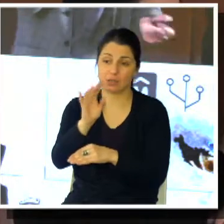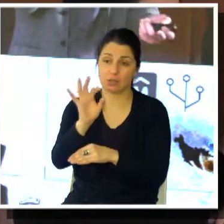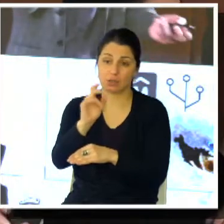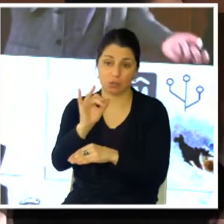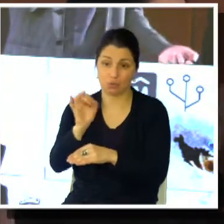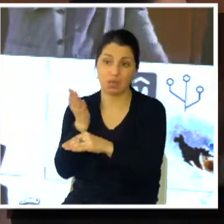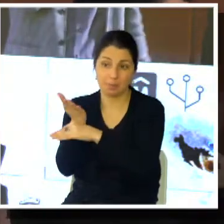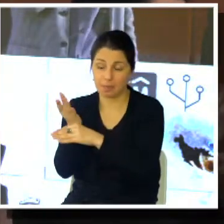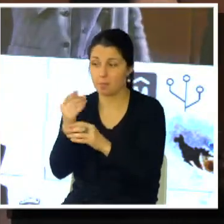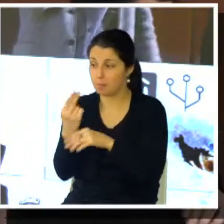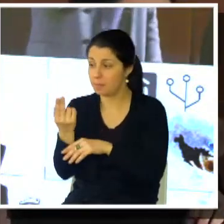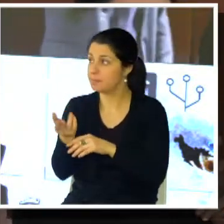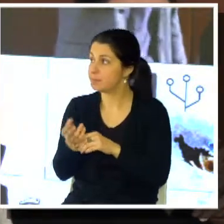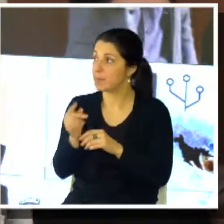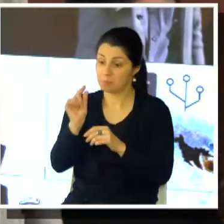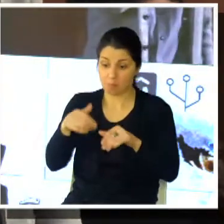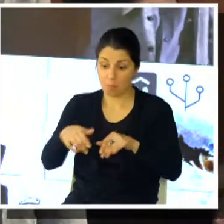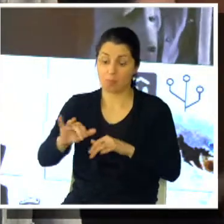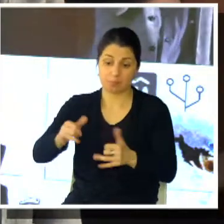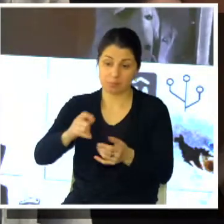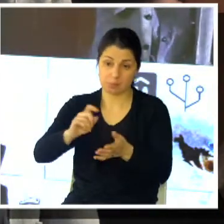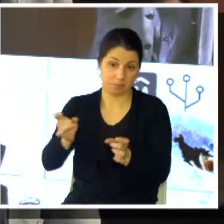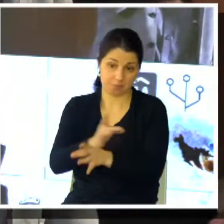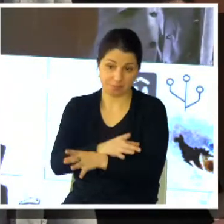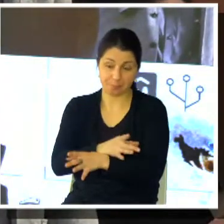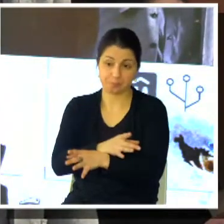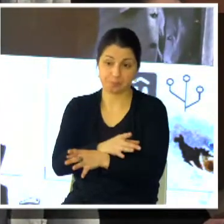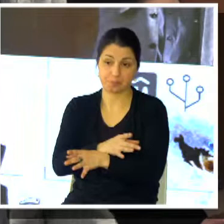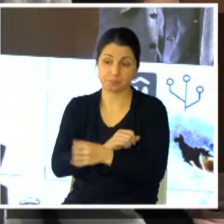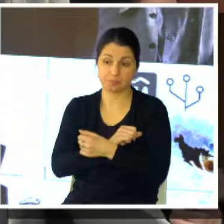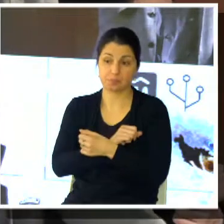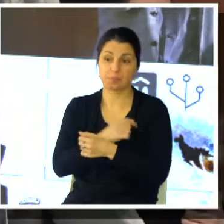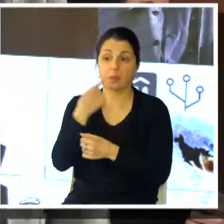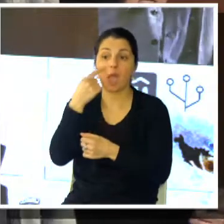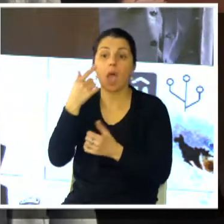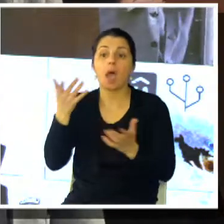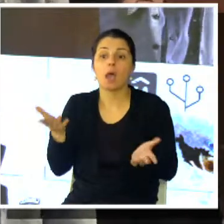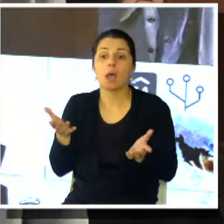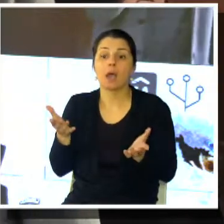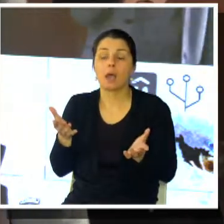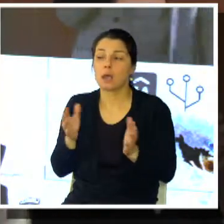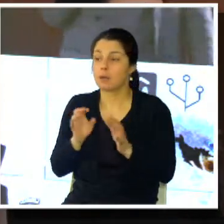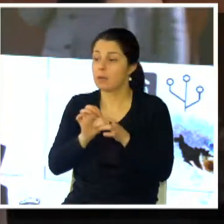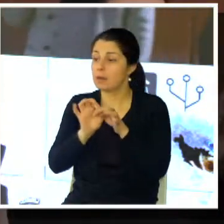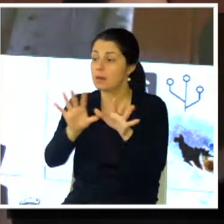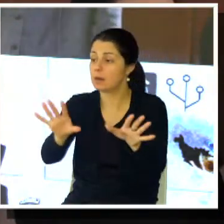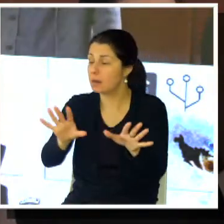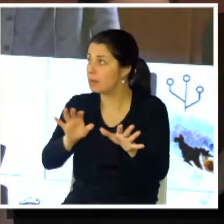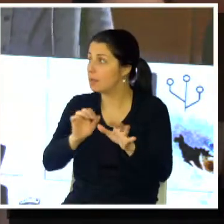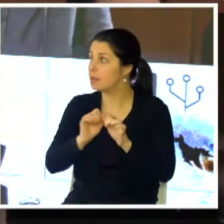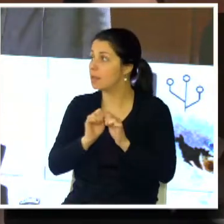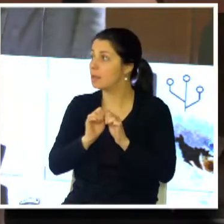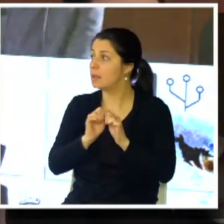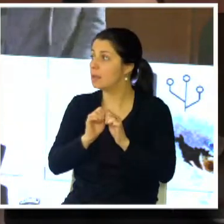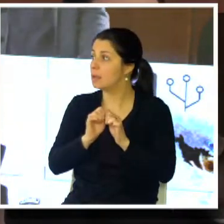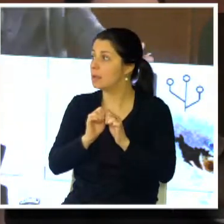que bueno, se va a definir en breve, esperamos, y veremos a ver qué red es finalmente la